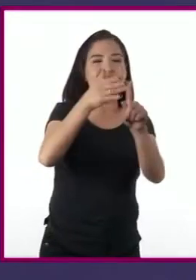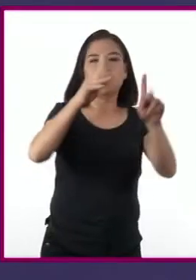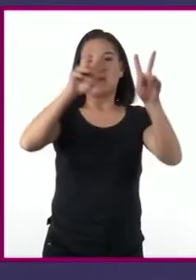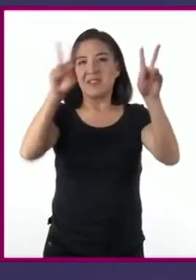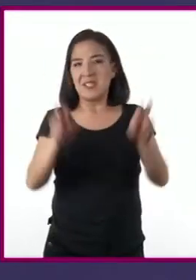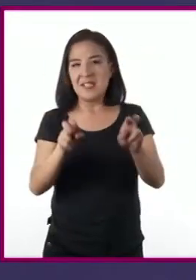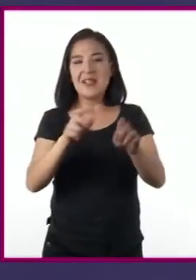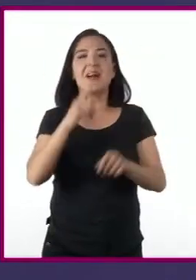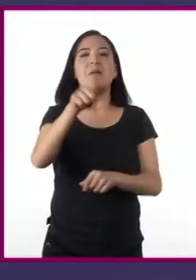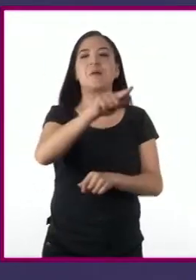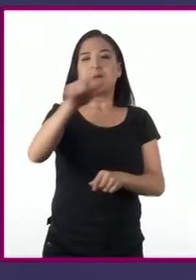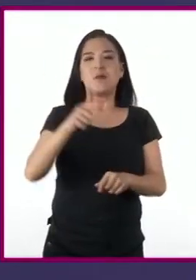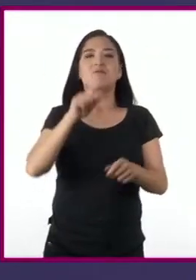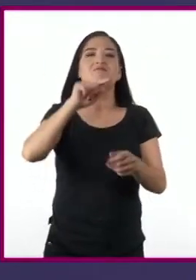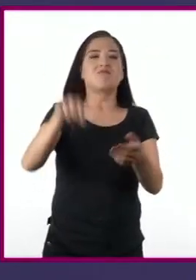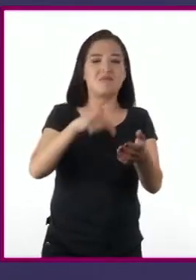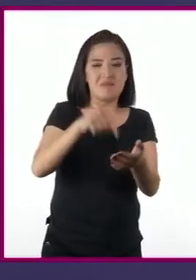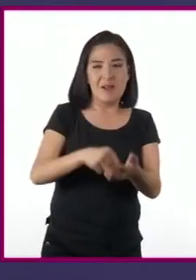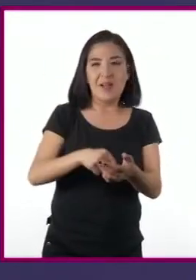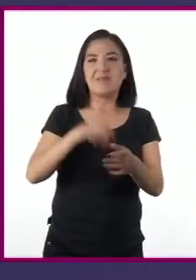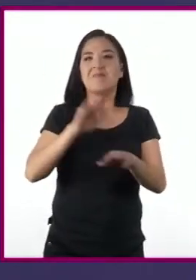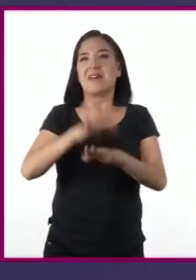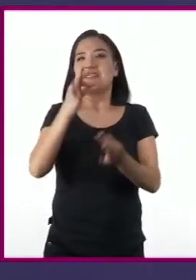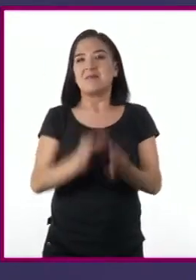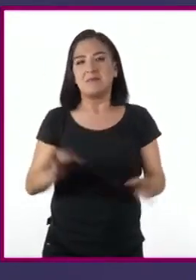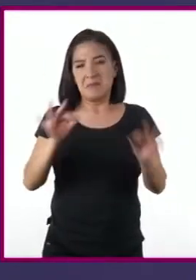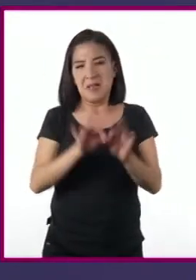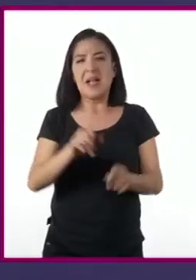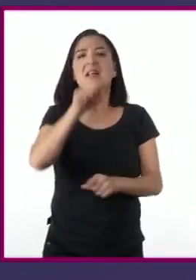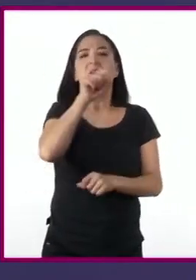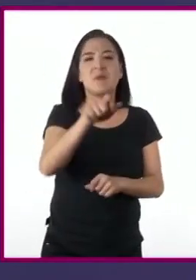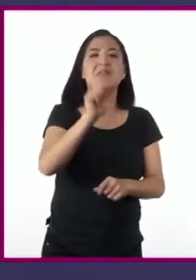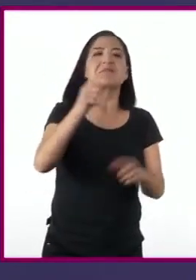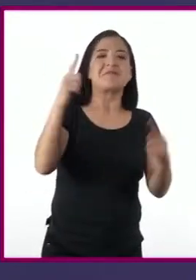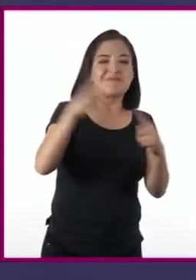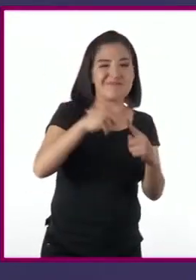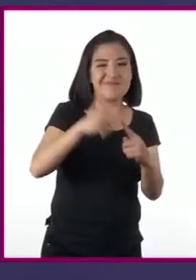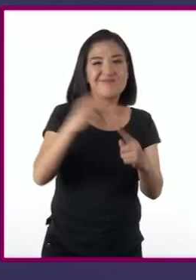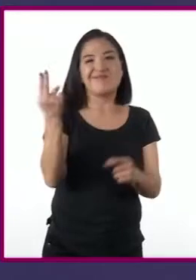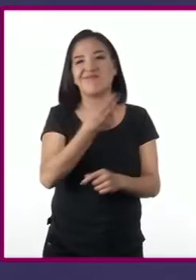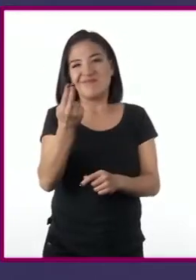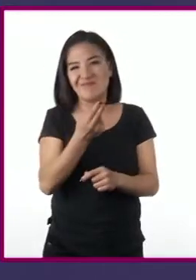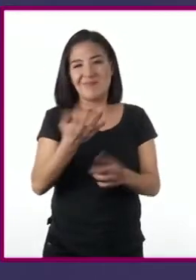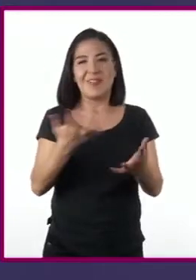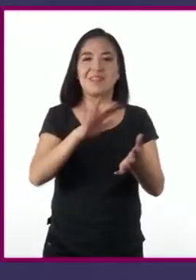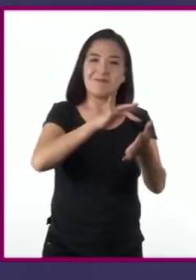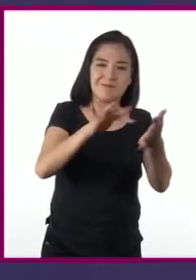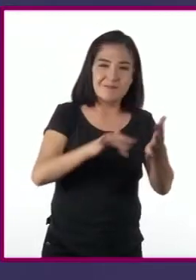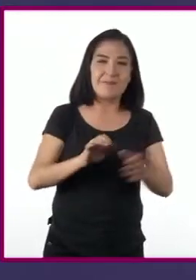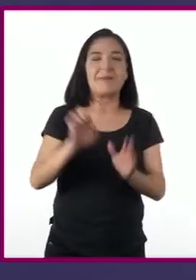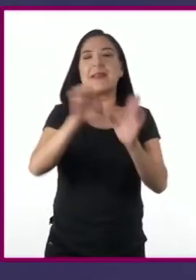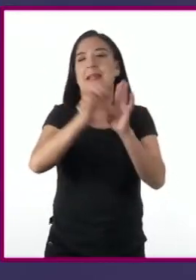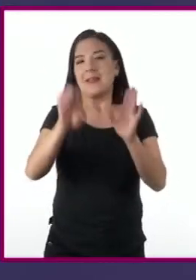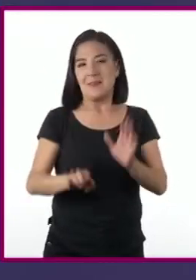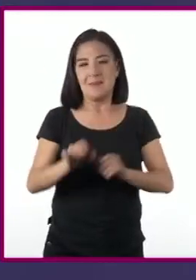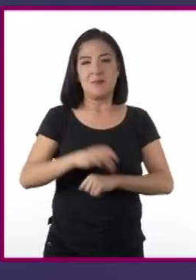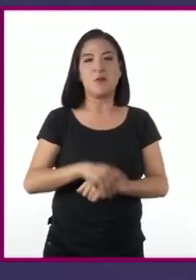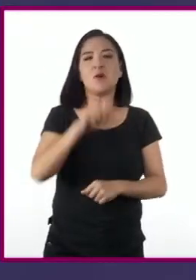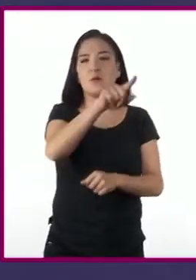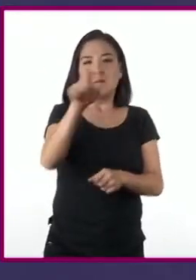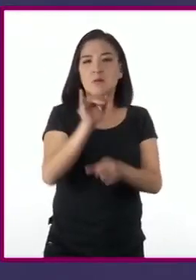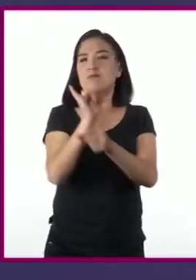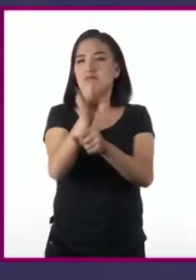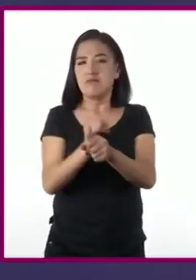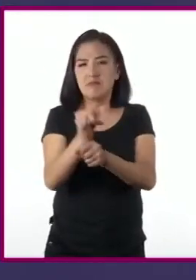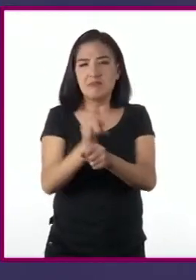asunto relevante en su comunidad, incluso por una tarea que requieran. Por ejemplo,